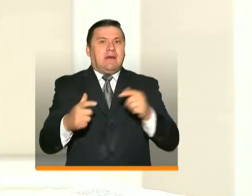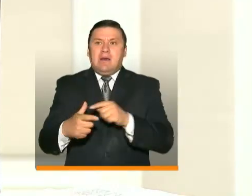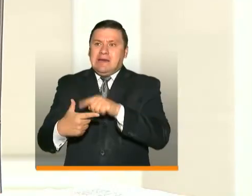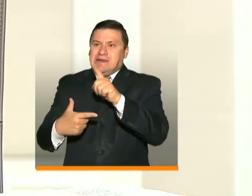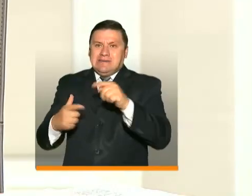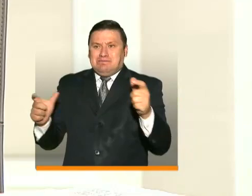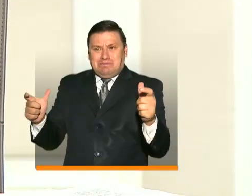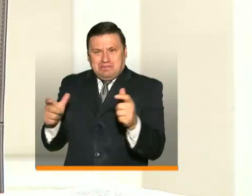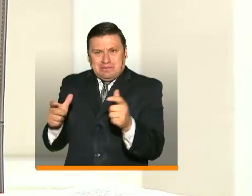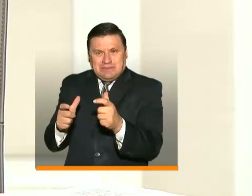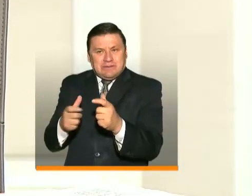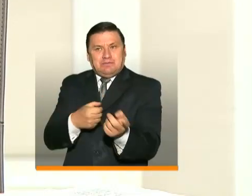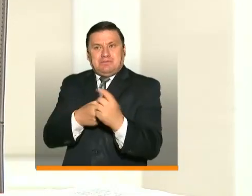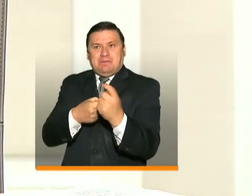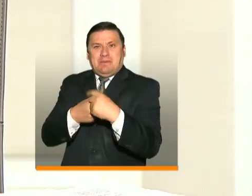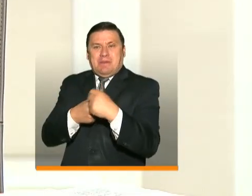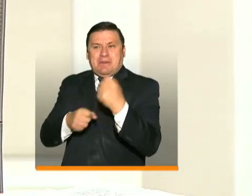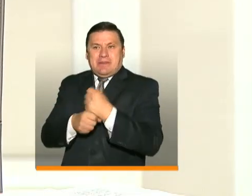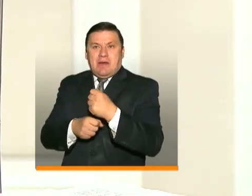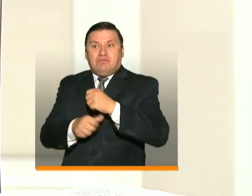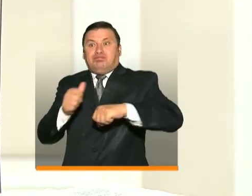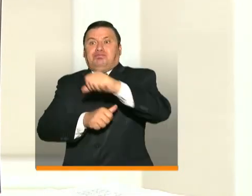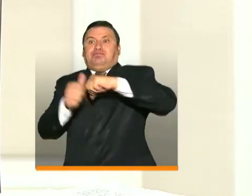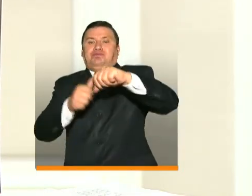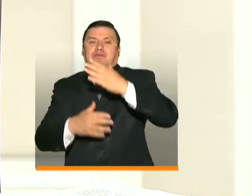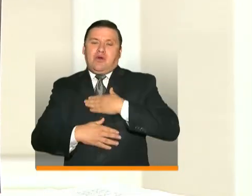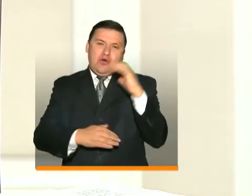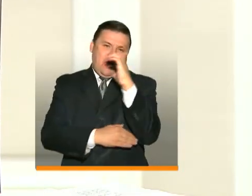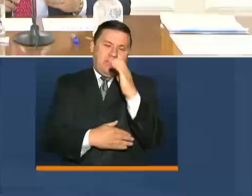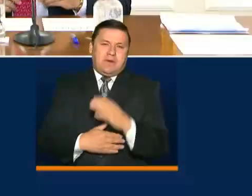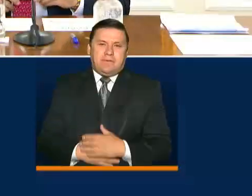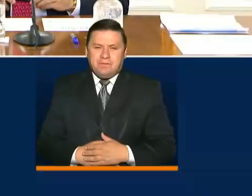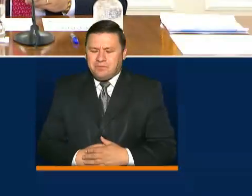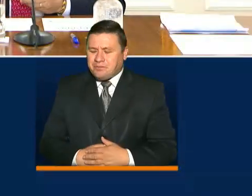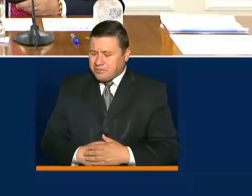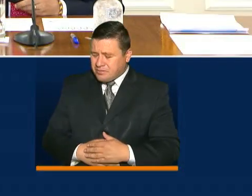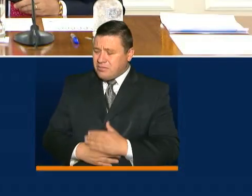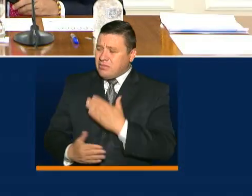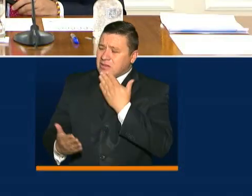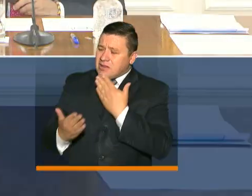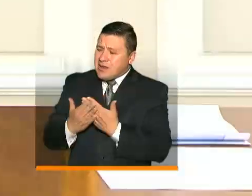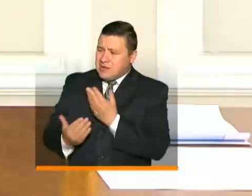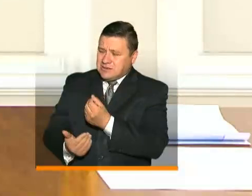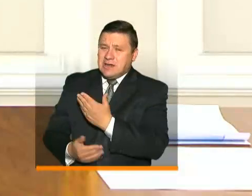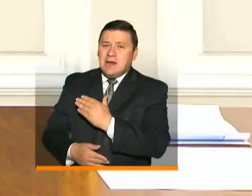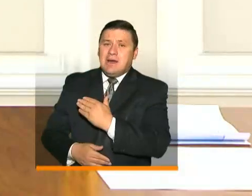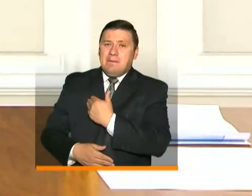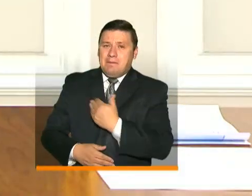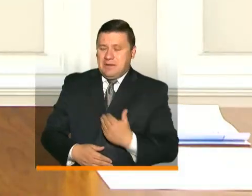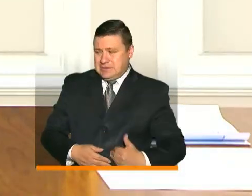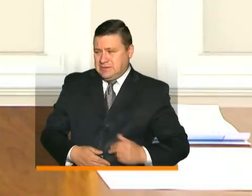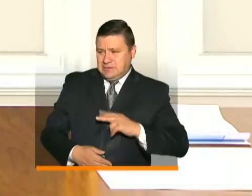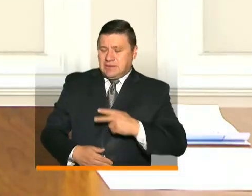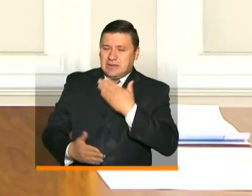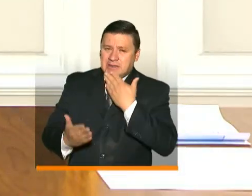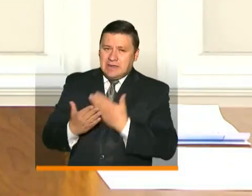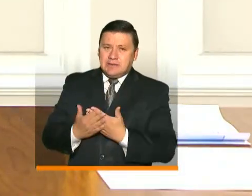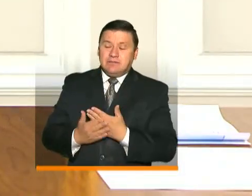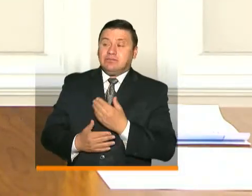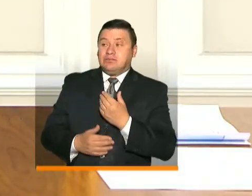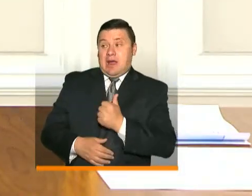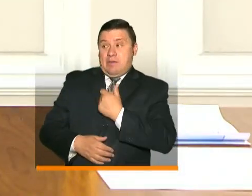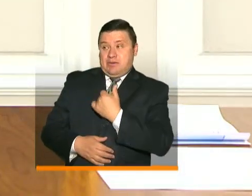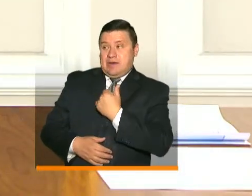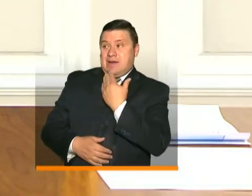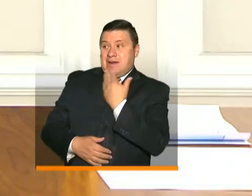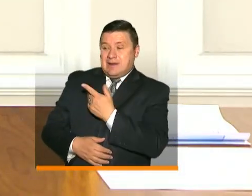por el crecimiento y la diversificación productiva de nuestro país. Gracias, vicepresidente. Y también quiero aprovechar para agradecerle